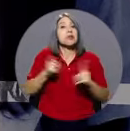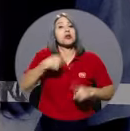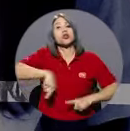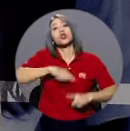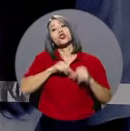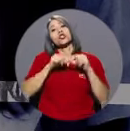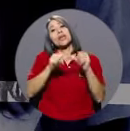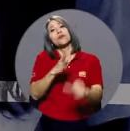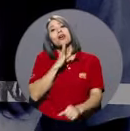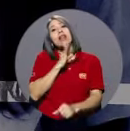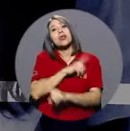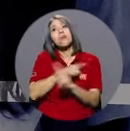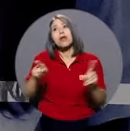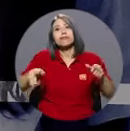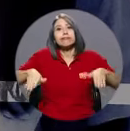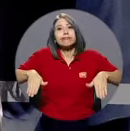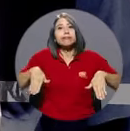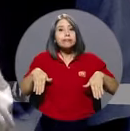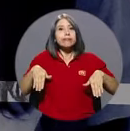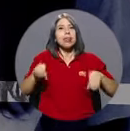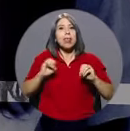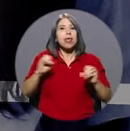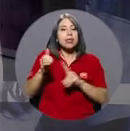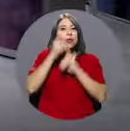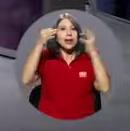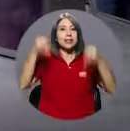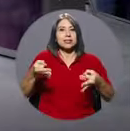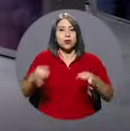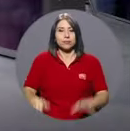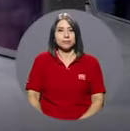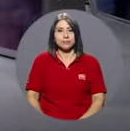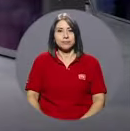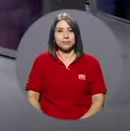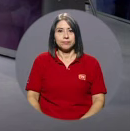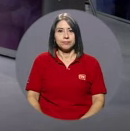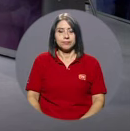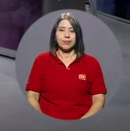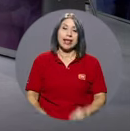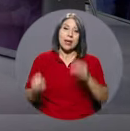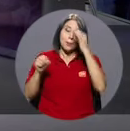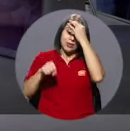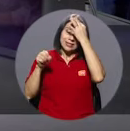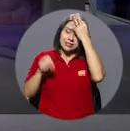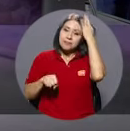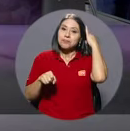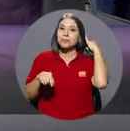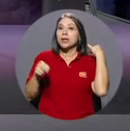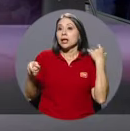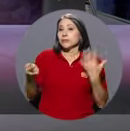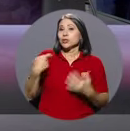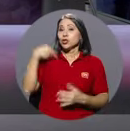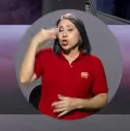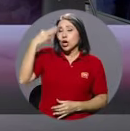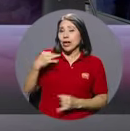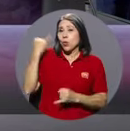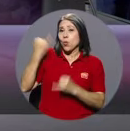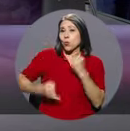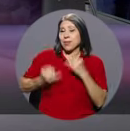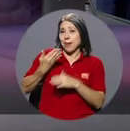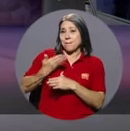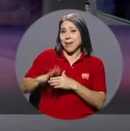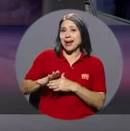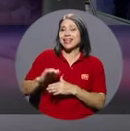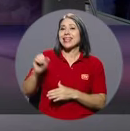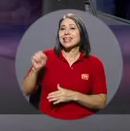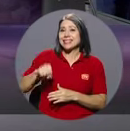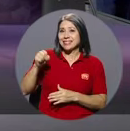y seguimos hablando y nadie toma la decisión. Sí. Bueno, Así es. Tomando la palabra, bien, Daniel, yo creo que la